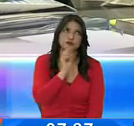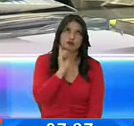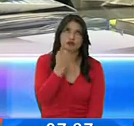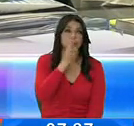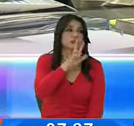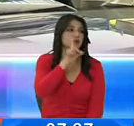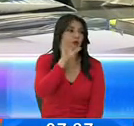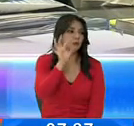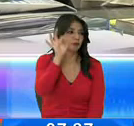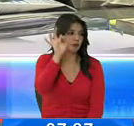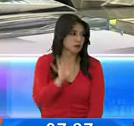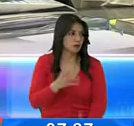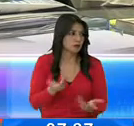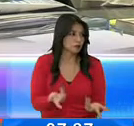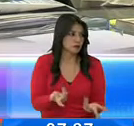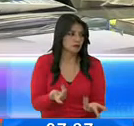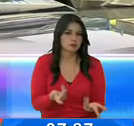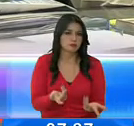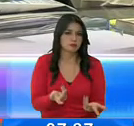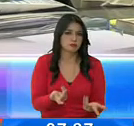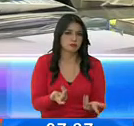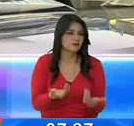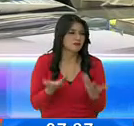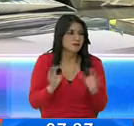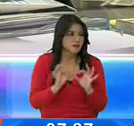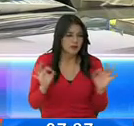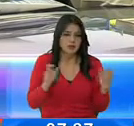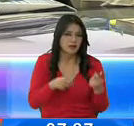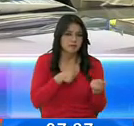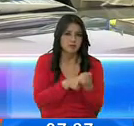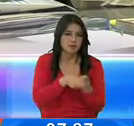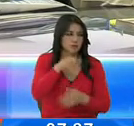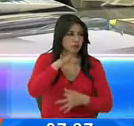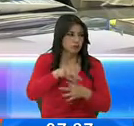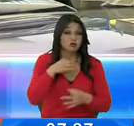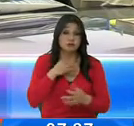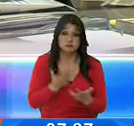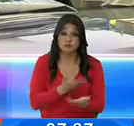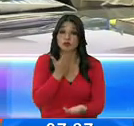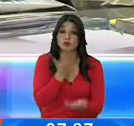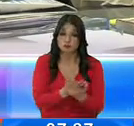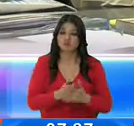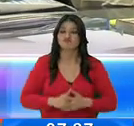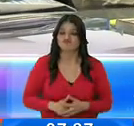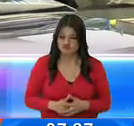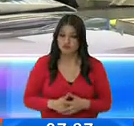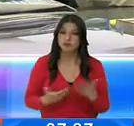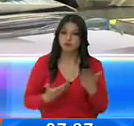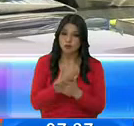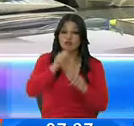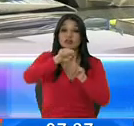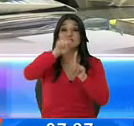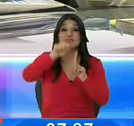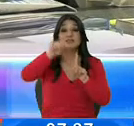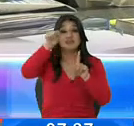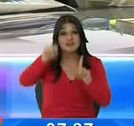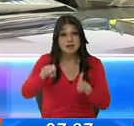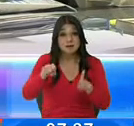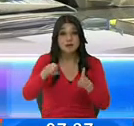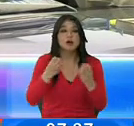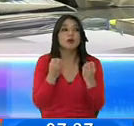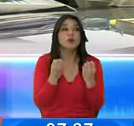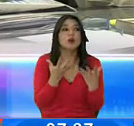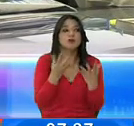ciento de la asamblea cuando no tenían ni de lejos de ese porcentaje de apoyo popular yo propuse miguel que establezcamos de un sistema de proporcionalidad